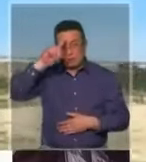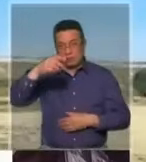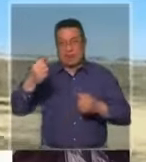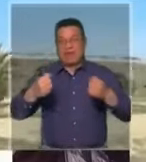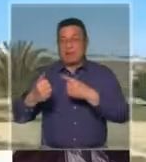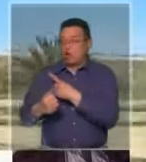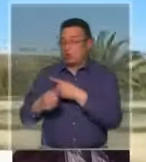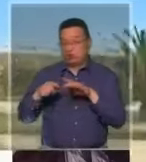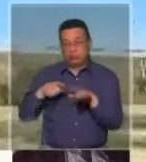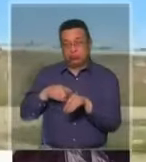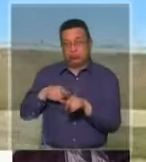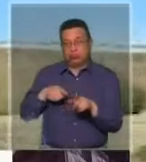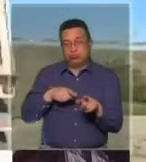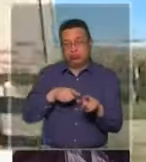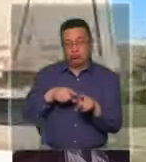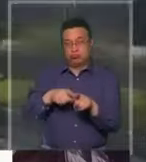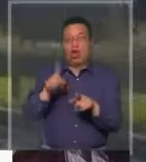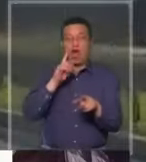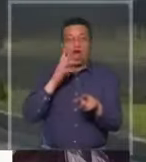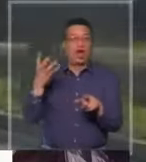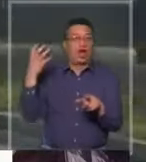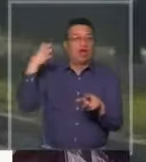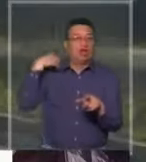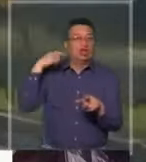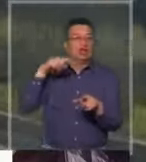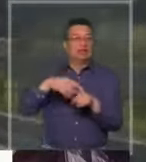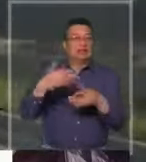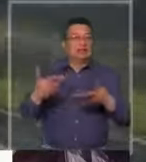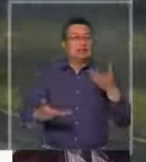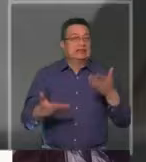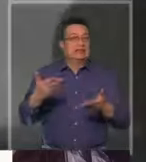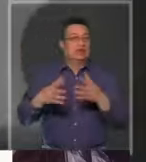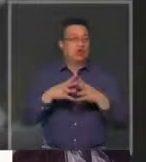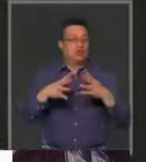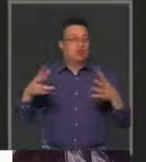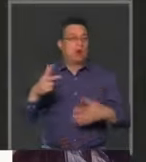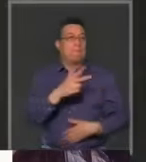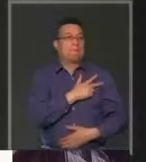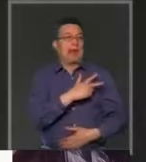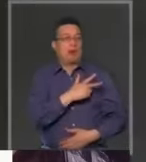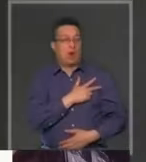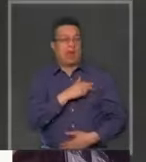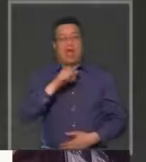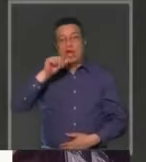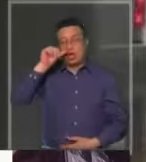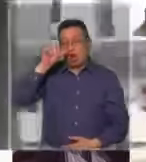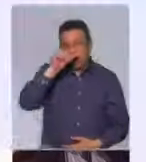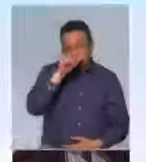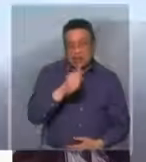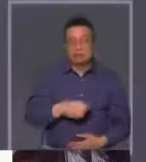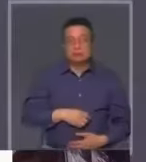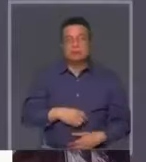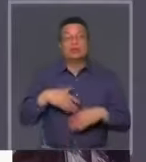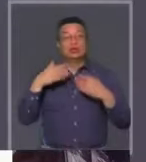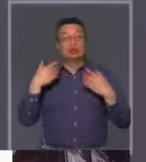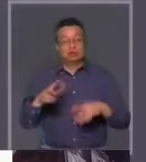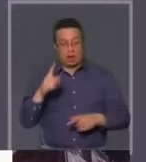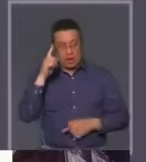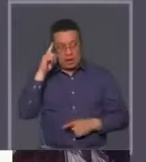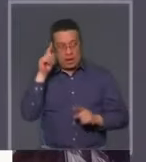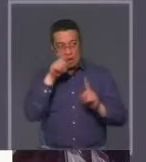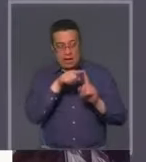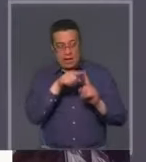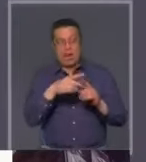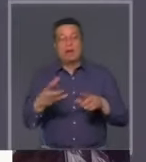Tolva que en su estructura aportaba varios cientos de kilogramos de marihuana y cocaína logrado determinar que la estructura criminal